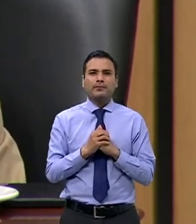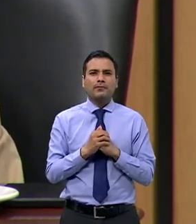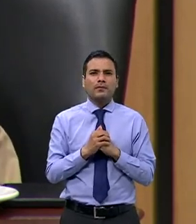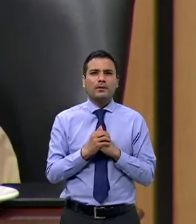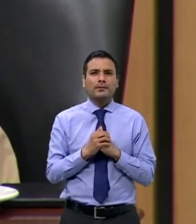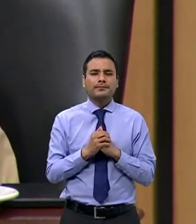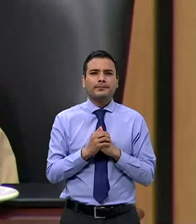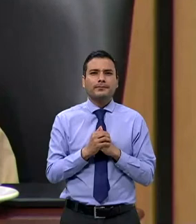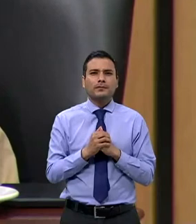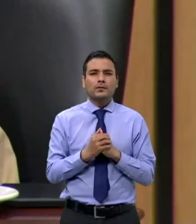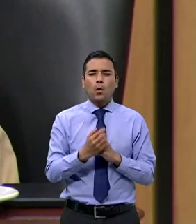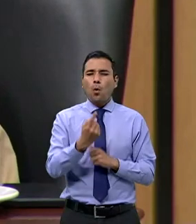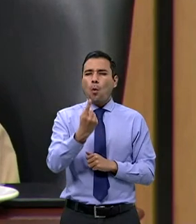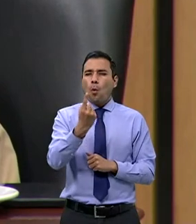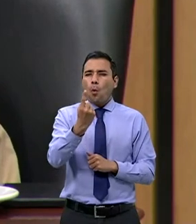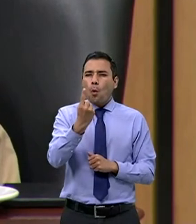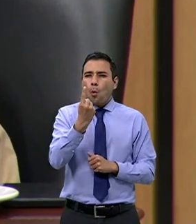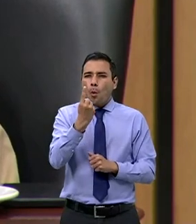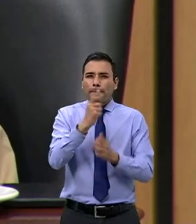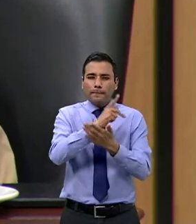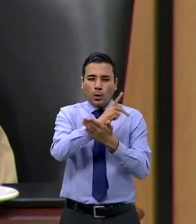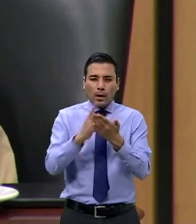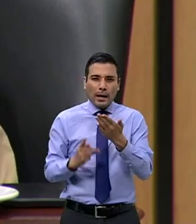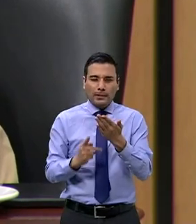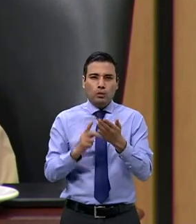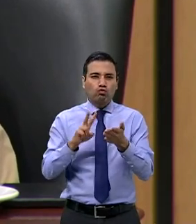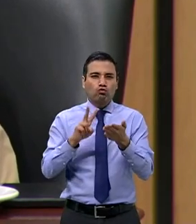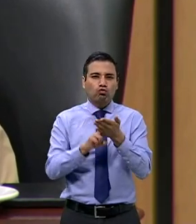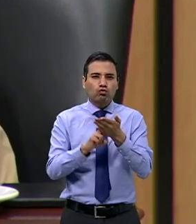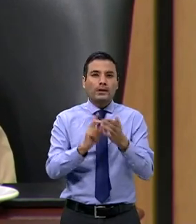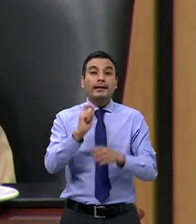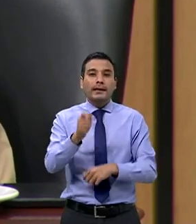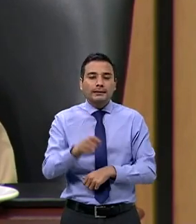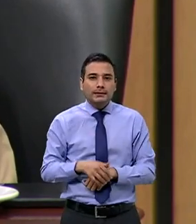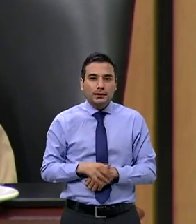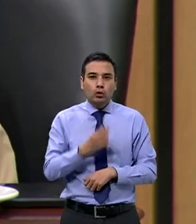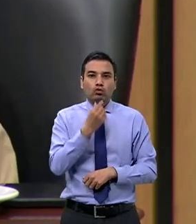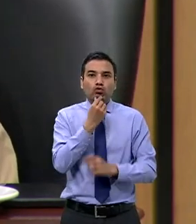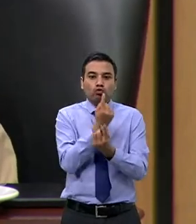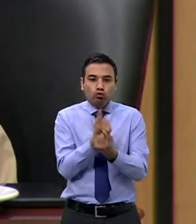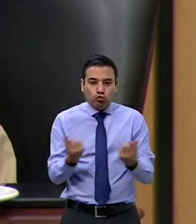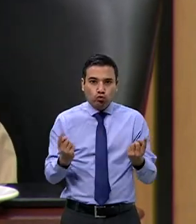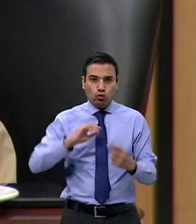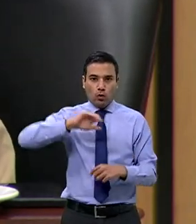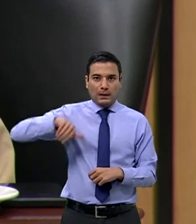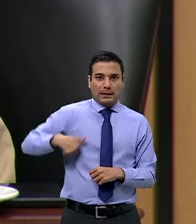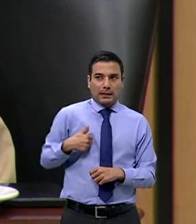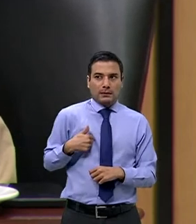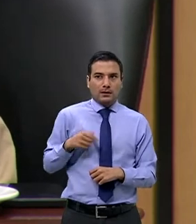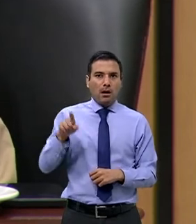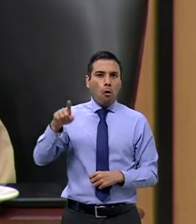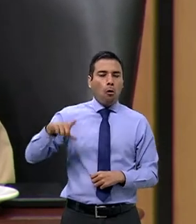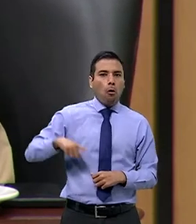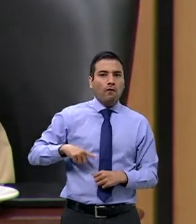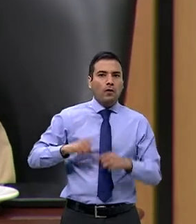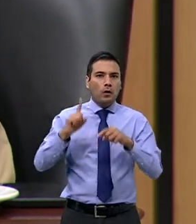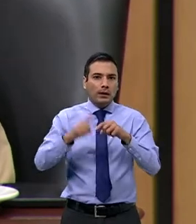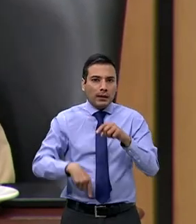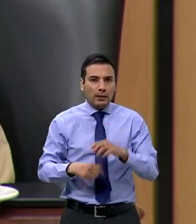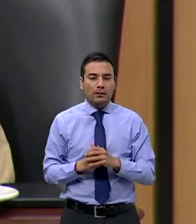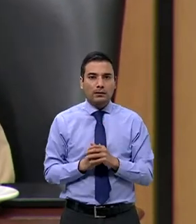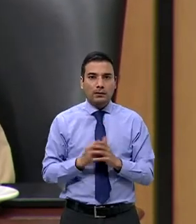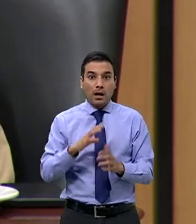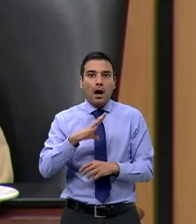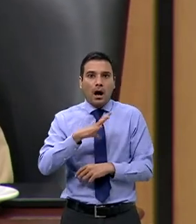mucho a nuestro país se quitaron las estancias infantiles y seguimos teniendo a madres